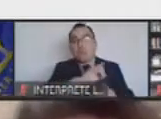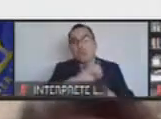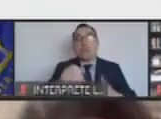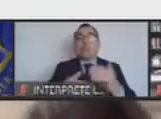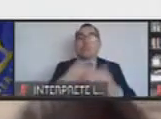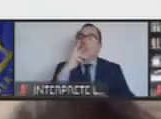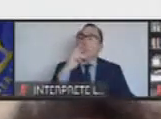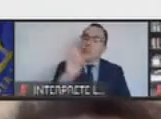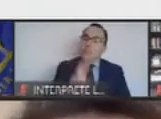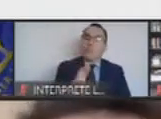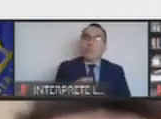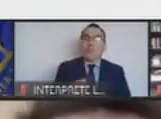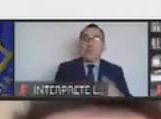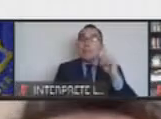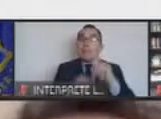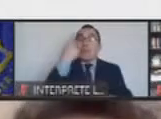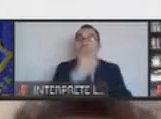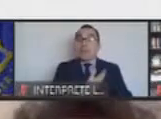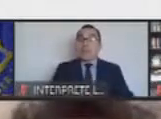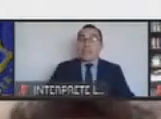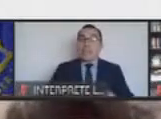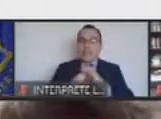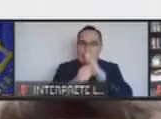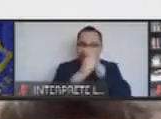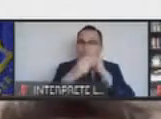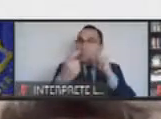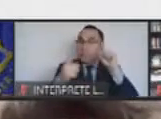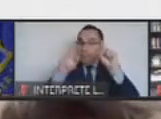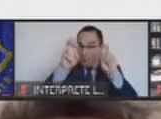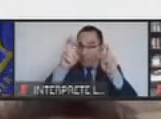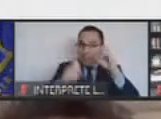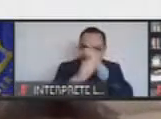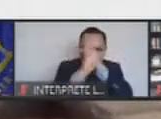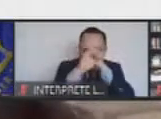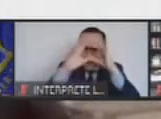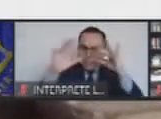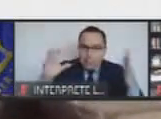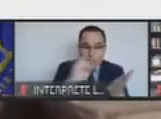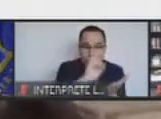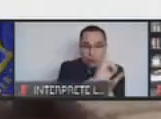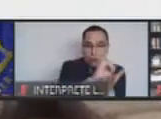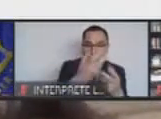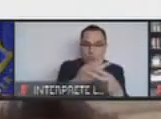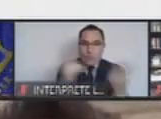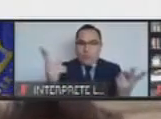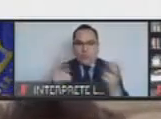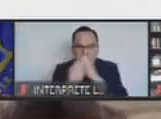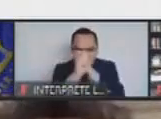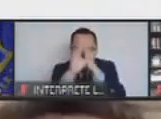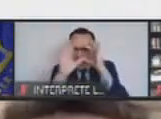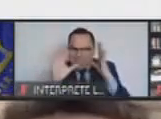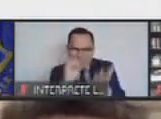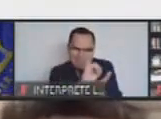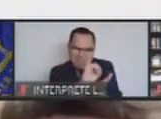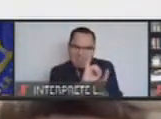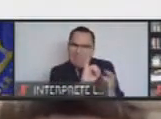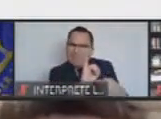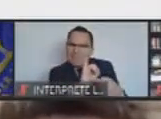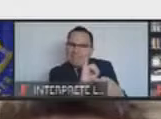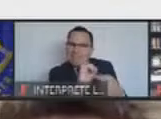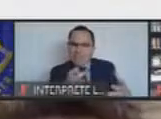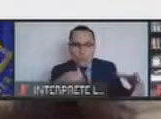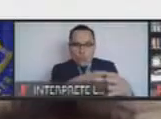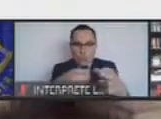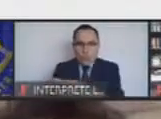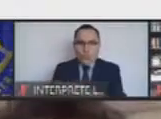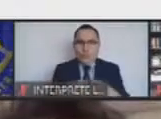presidente, el primer panel se denomina Transparencia en las Instituciones Públicas y será moderado por la Fiscala Judicial de la Corte Suprema,